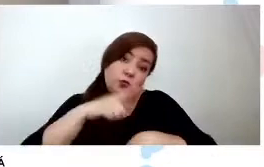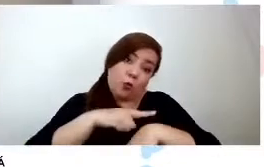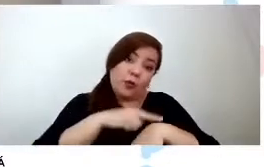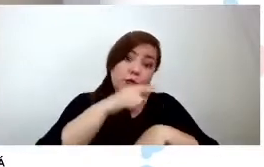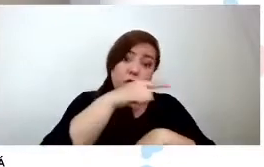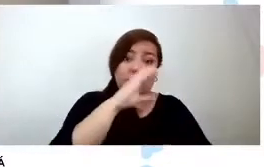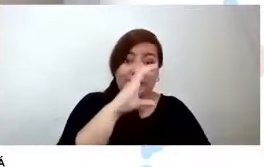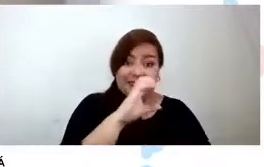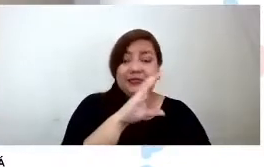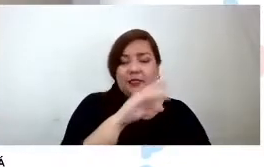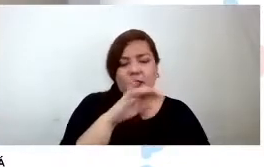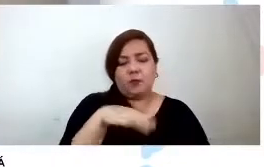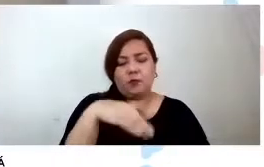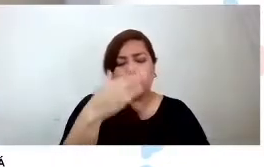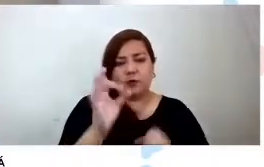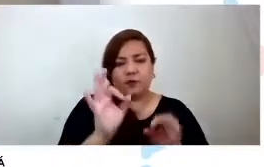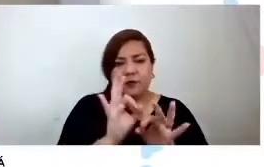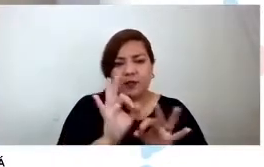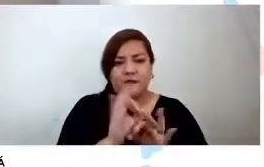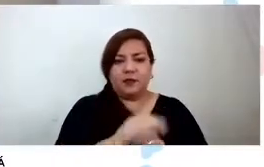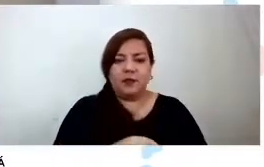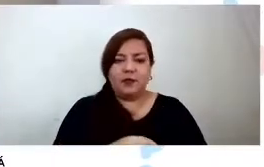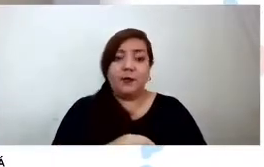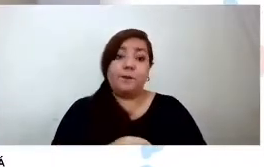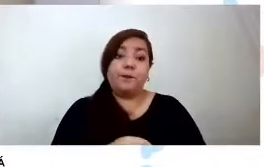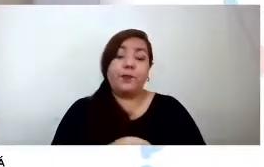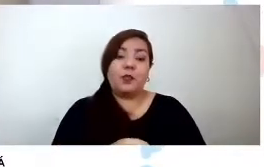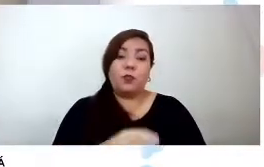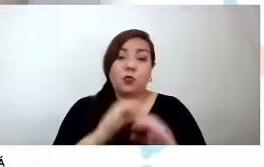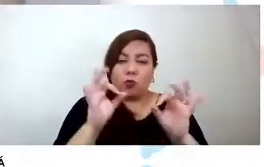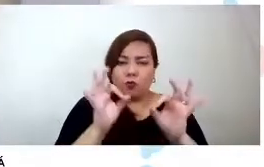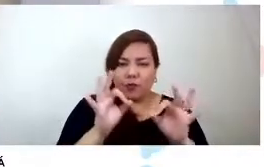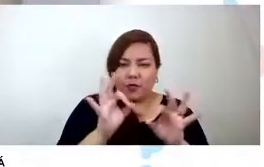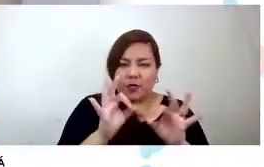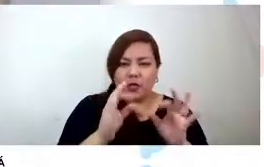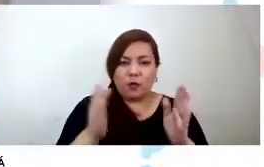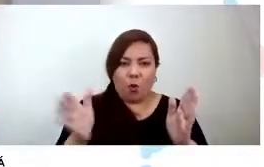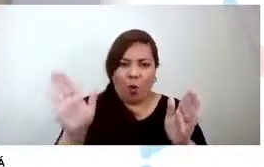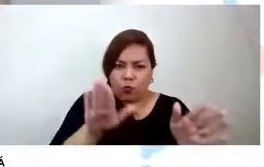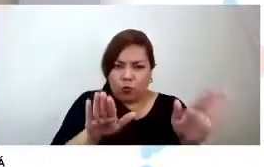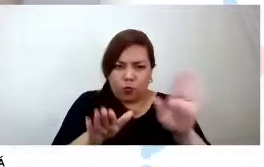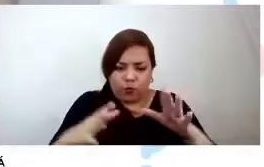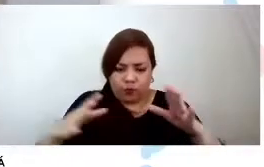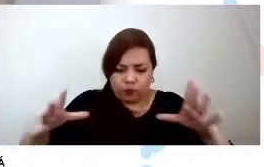va a explicar, ahora, ahí volvió, nos va a explicar los embalajes